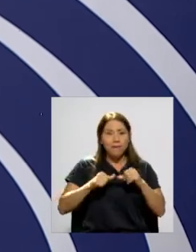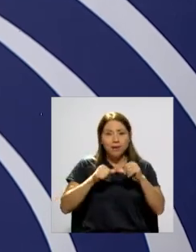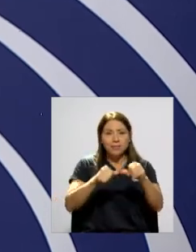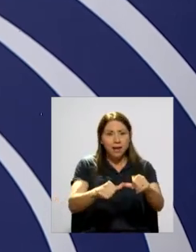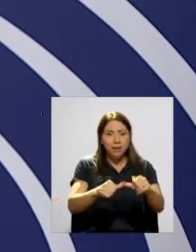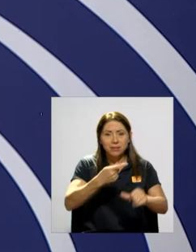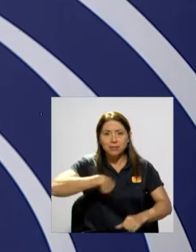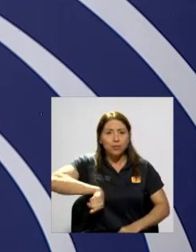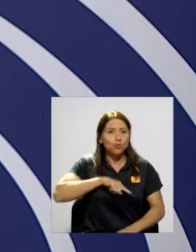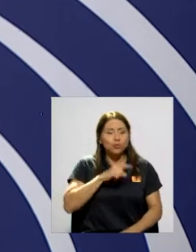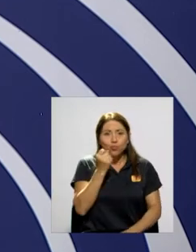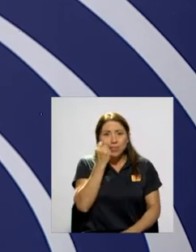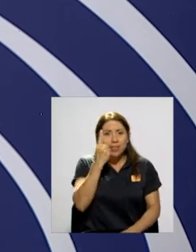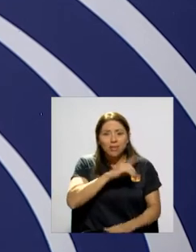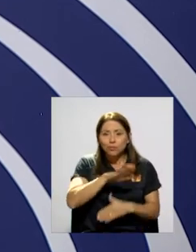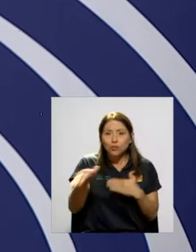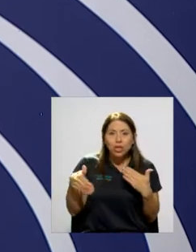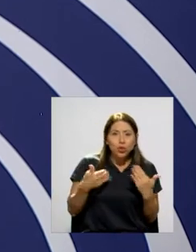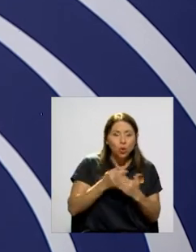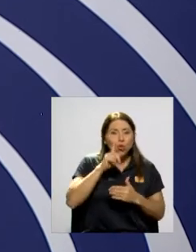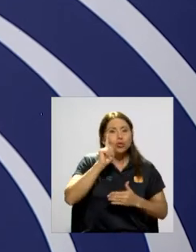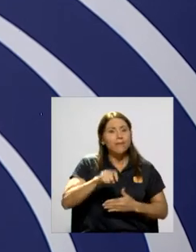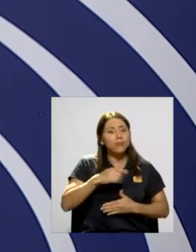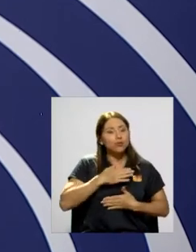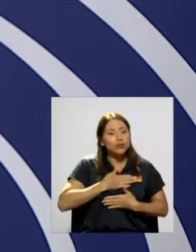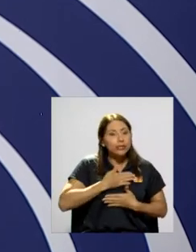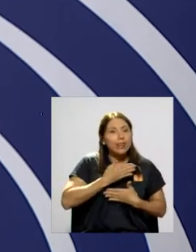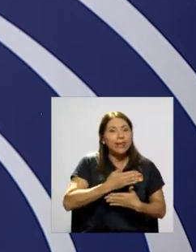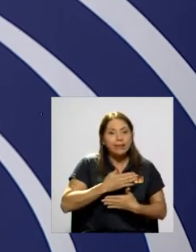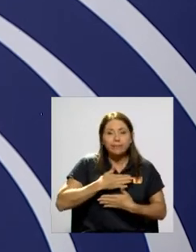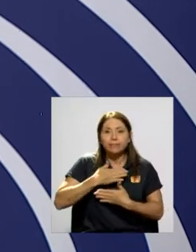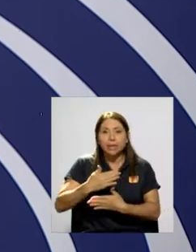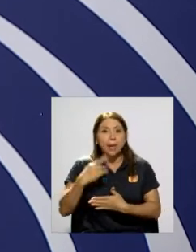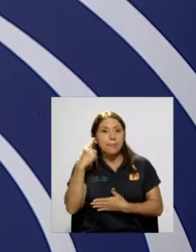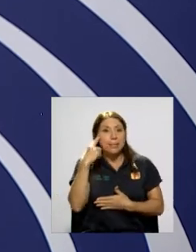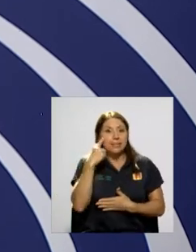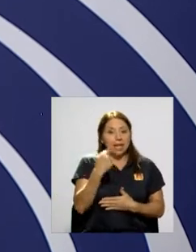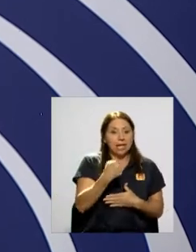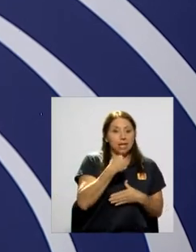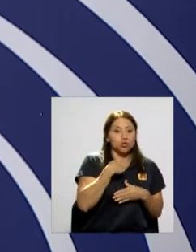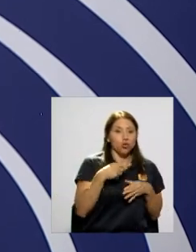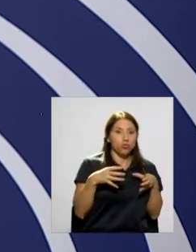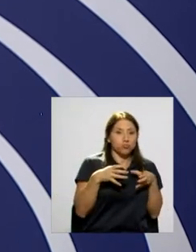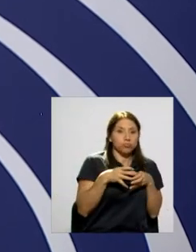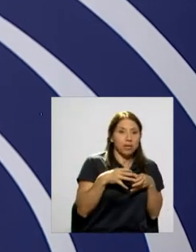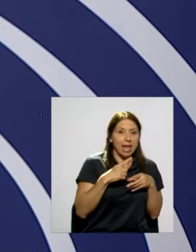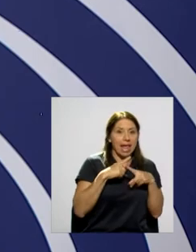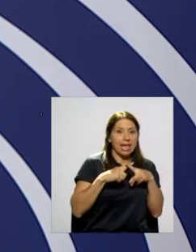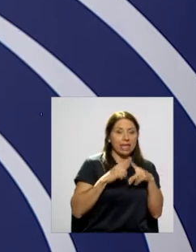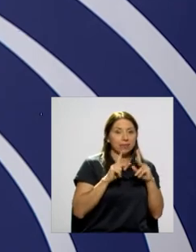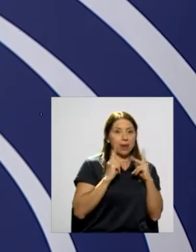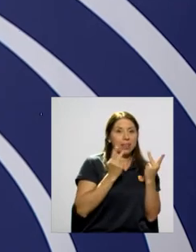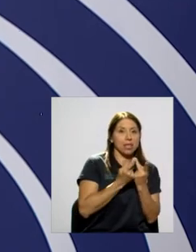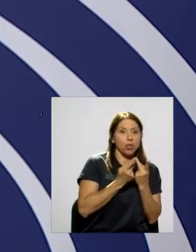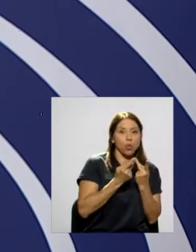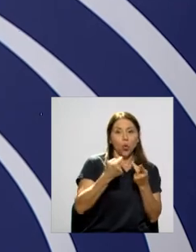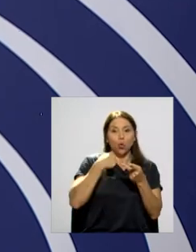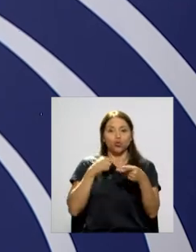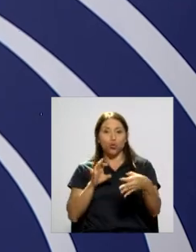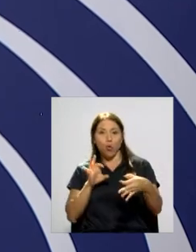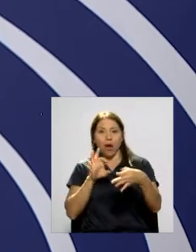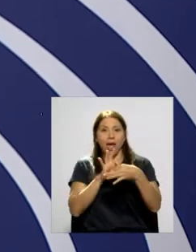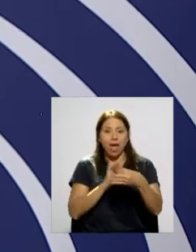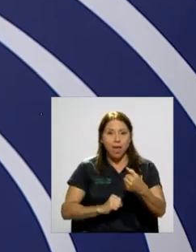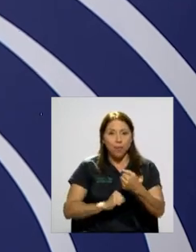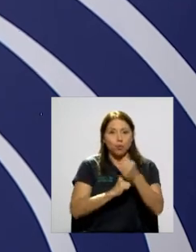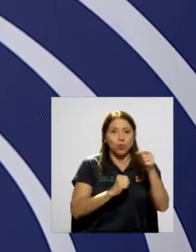todos tenemos que ceder, que pensar que porque soy de un determinado partido, porque le di la adhesión, va a significar que mi agenda